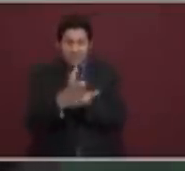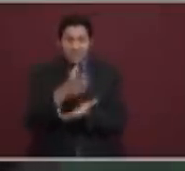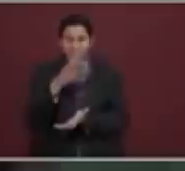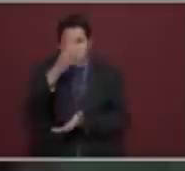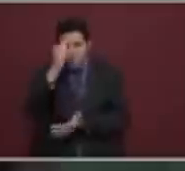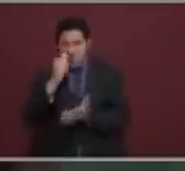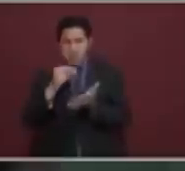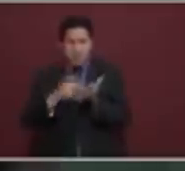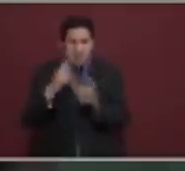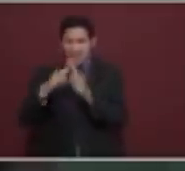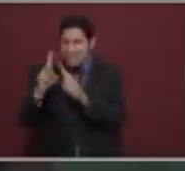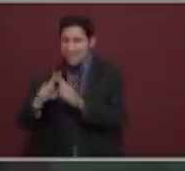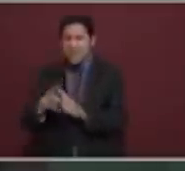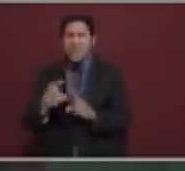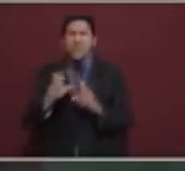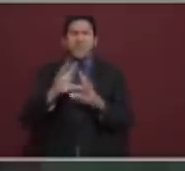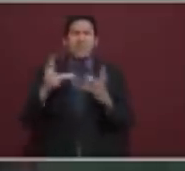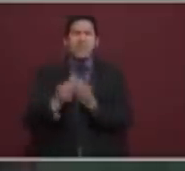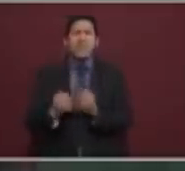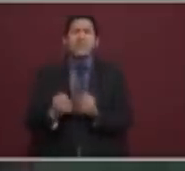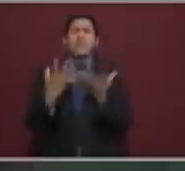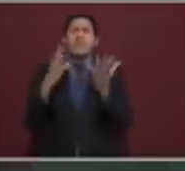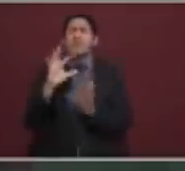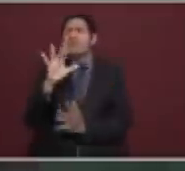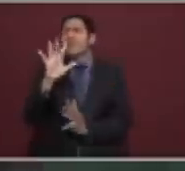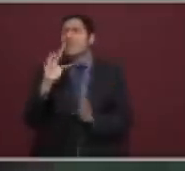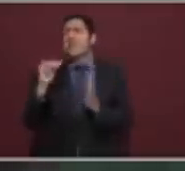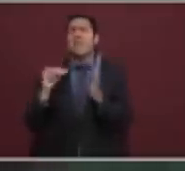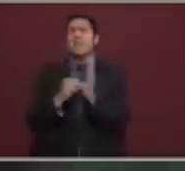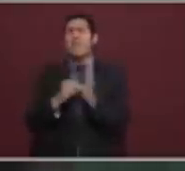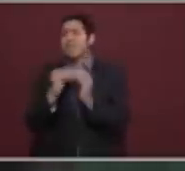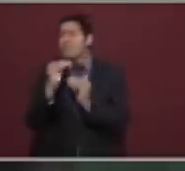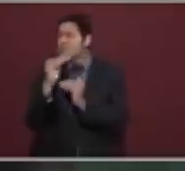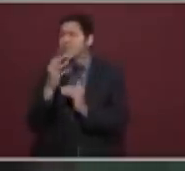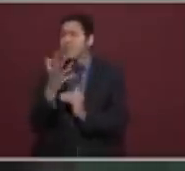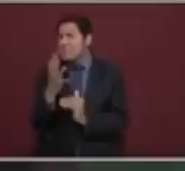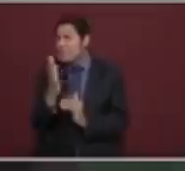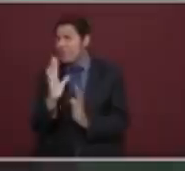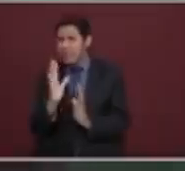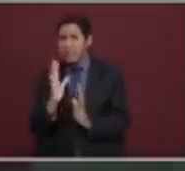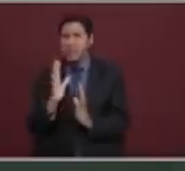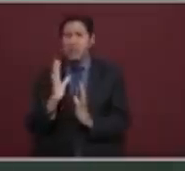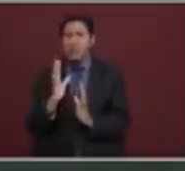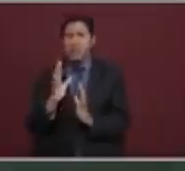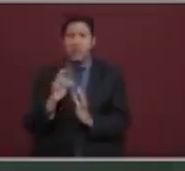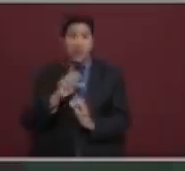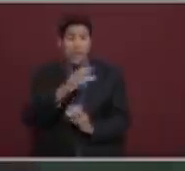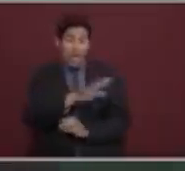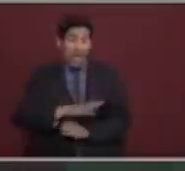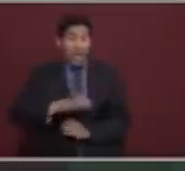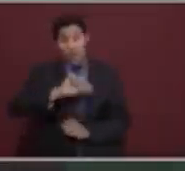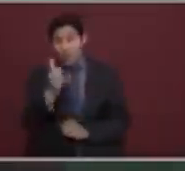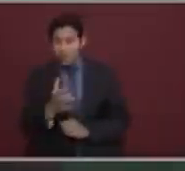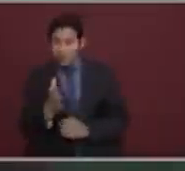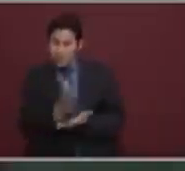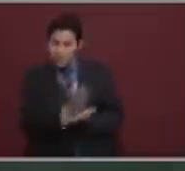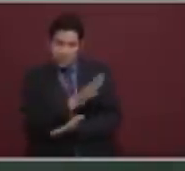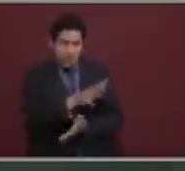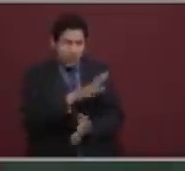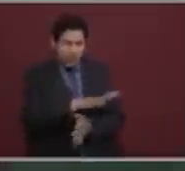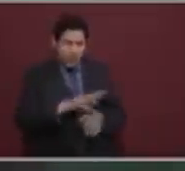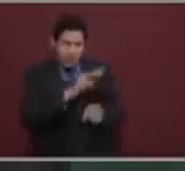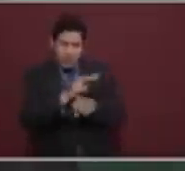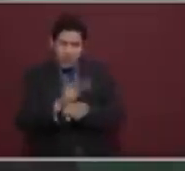de alrededor de 50 mil elementos y para la seguridad pública para